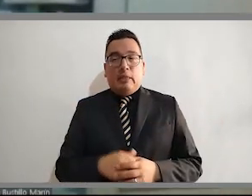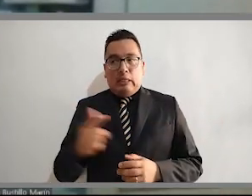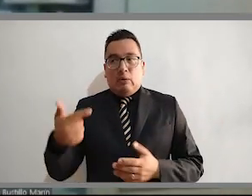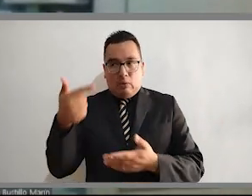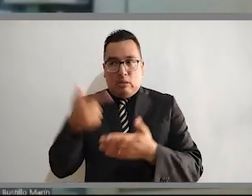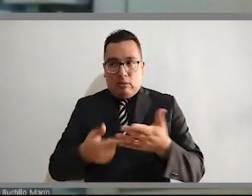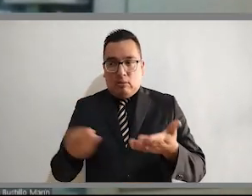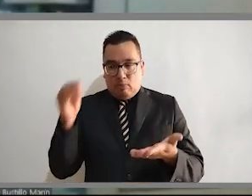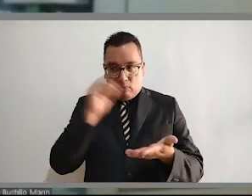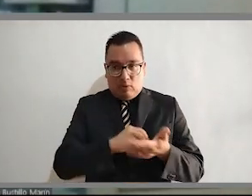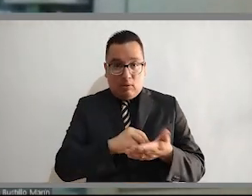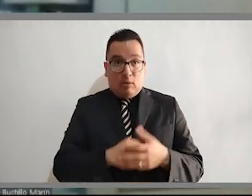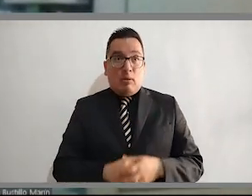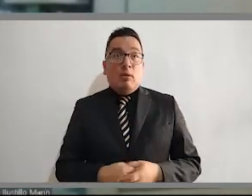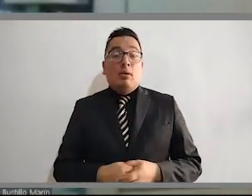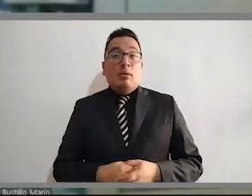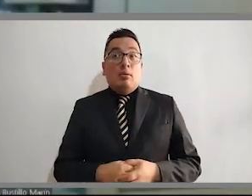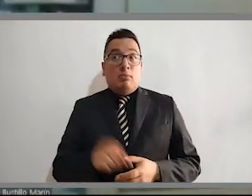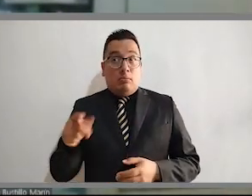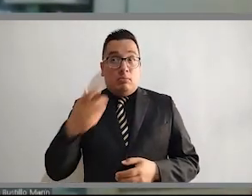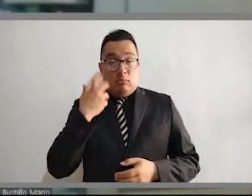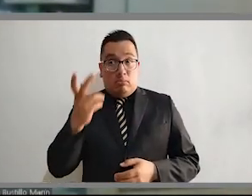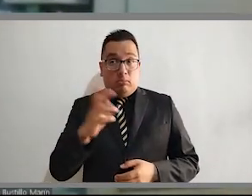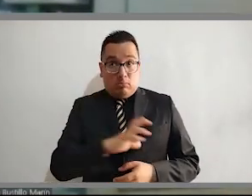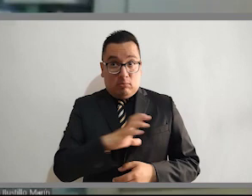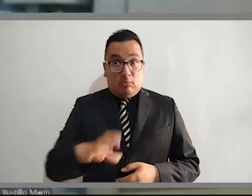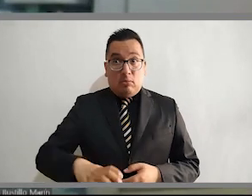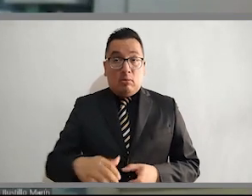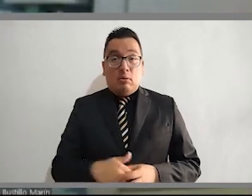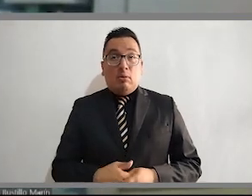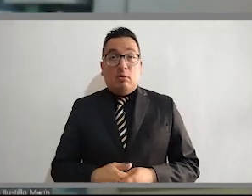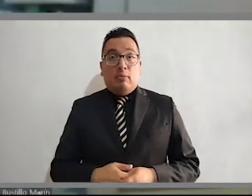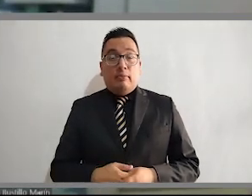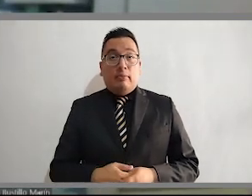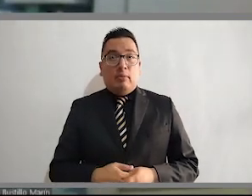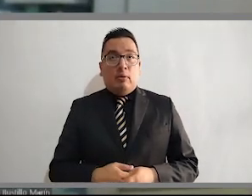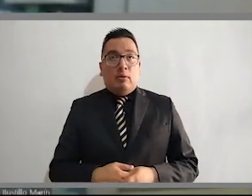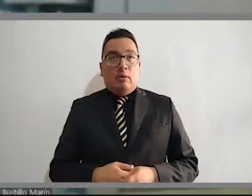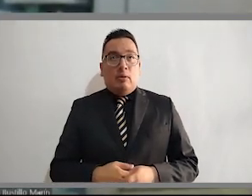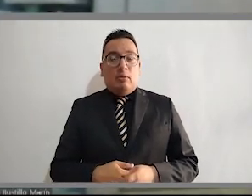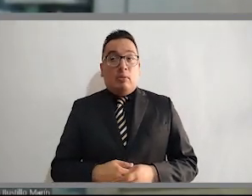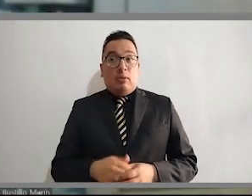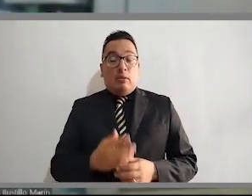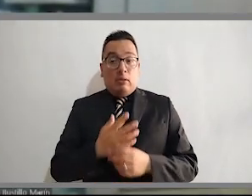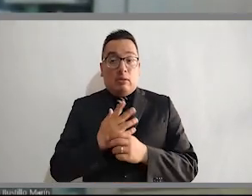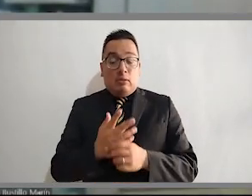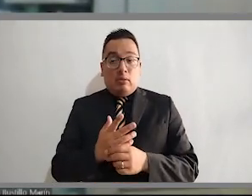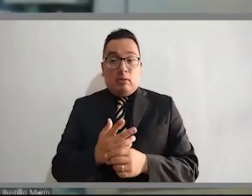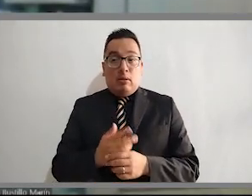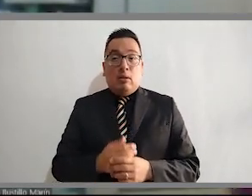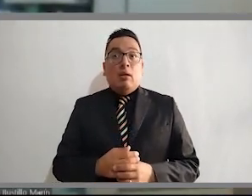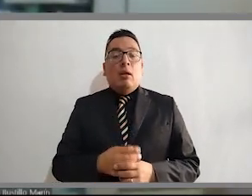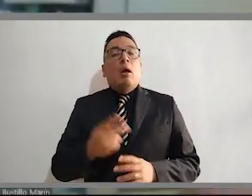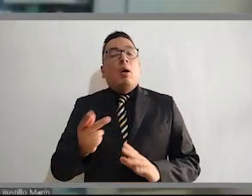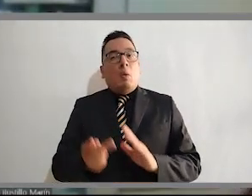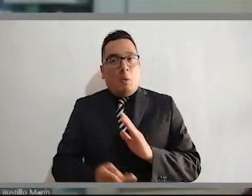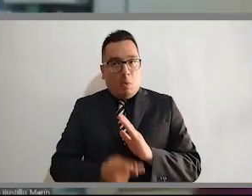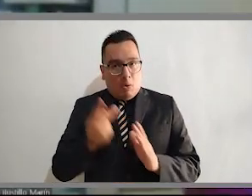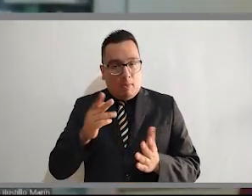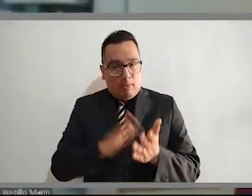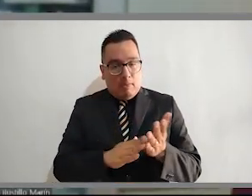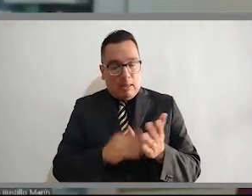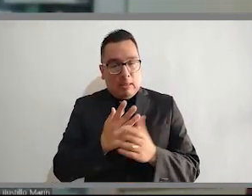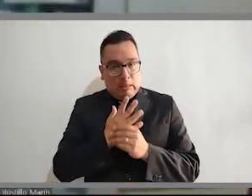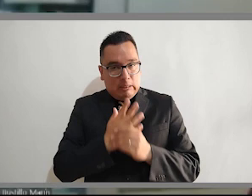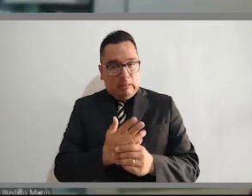a estar en la lista, pero ahora si te quieres postular, y ahí no te dijeron que perdías el modo honesto de vivir, tiene que haber otra